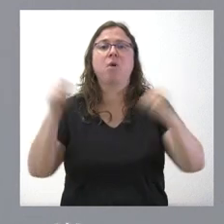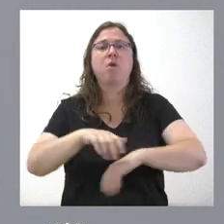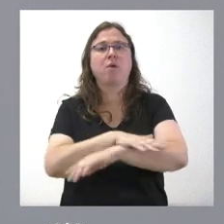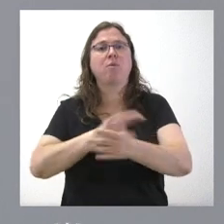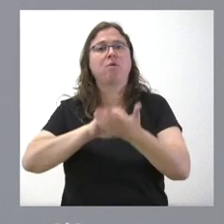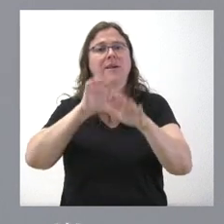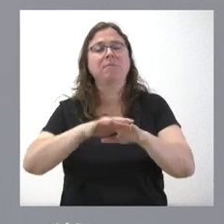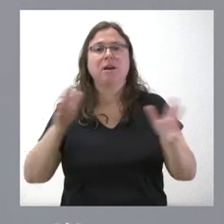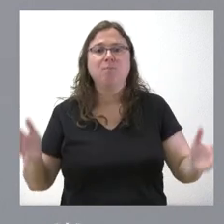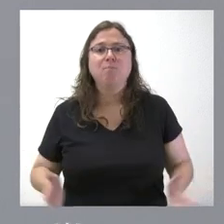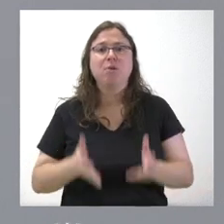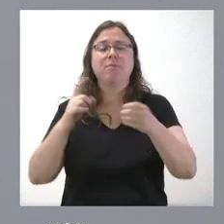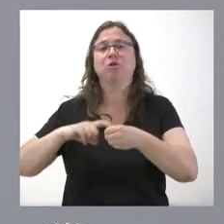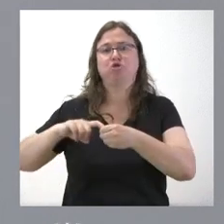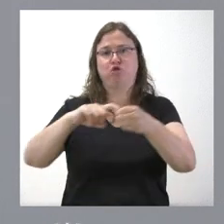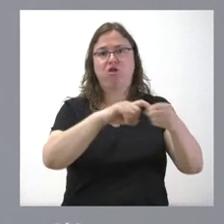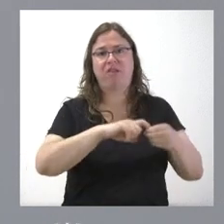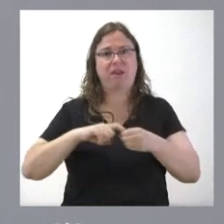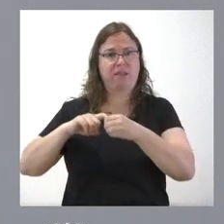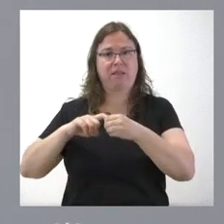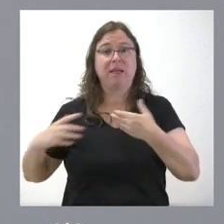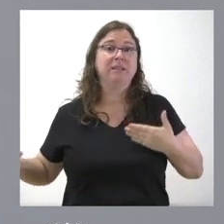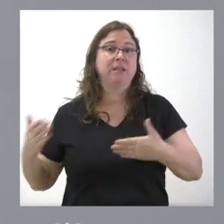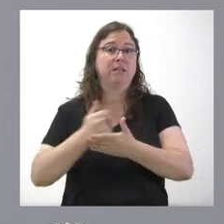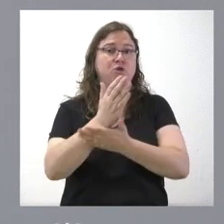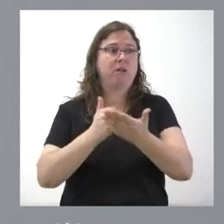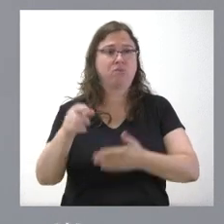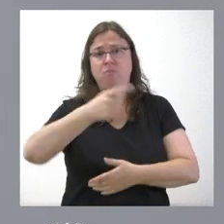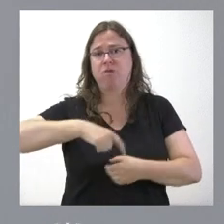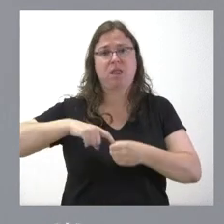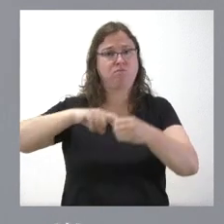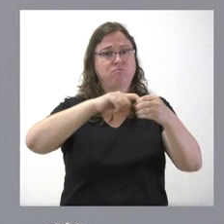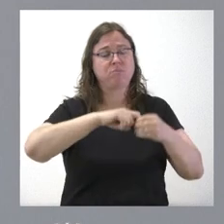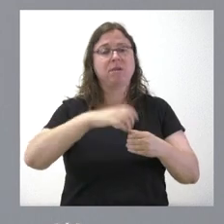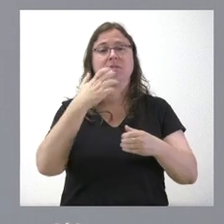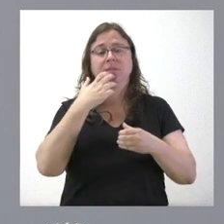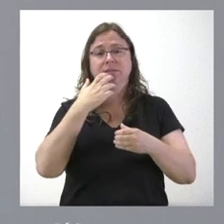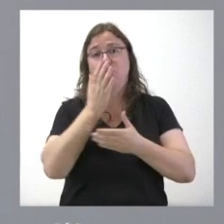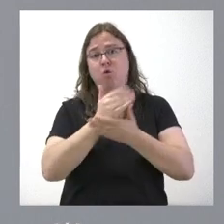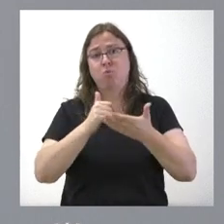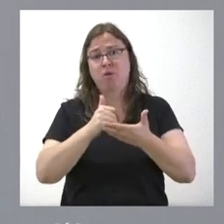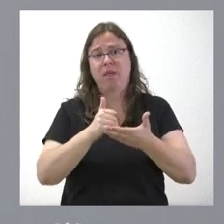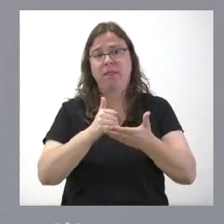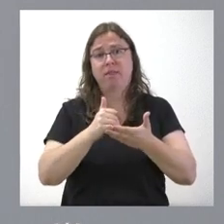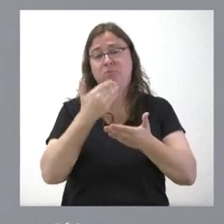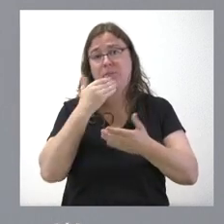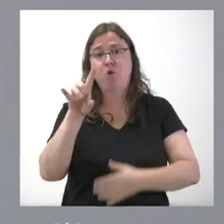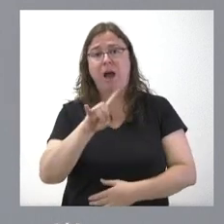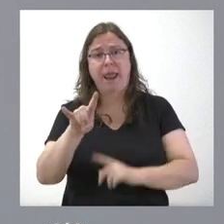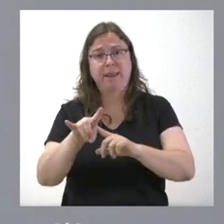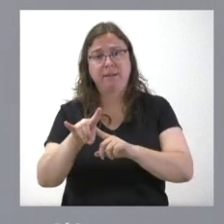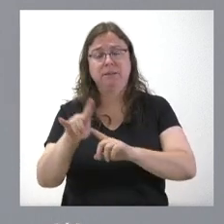y León a promover la solidaridad entre todas las comunidades autónomas y cuando una comunidad como Canarias tiene un